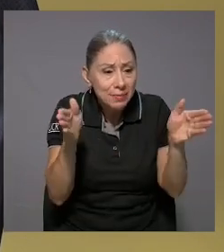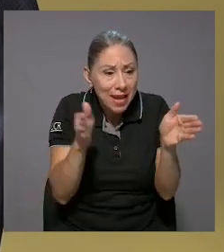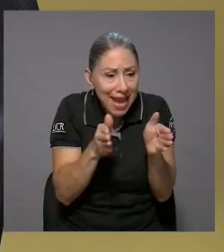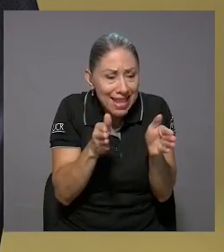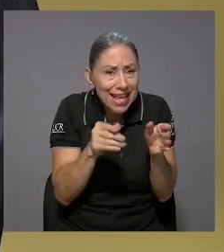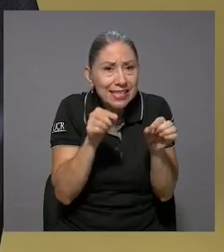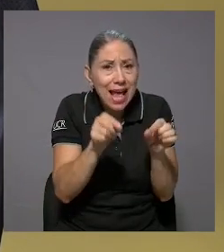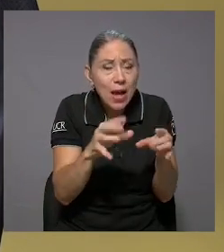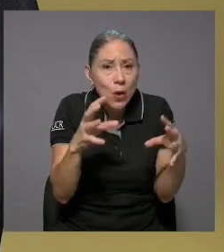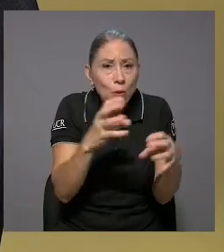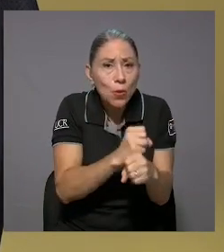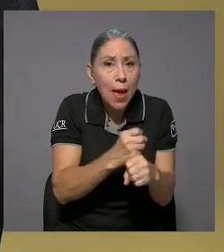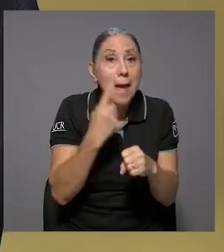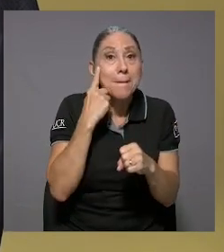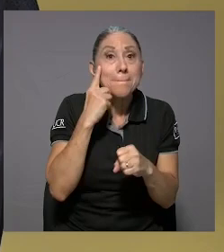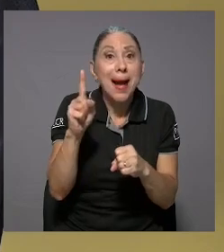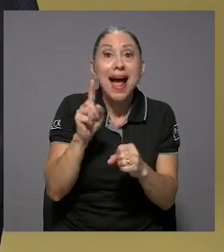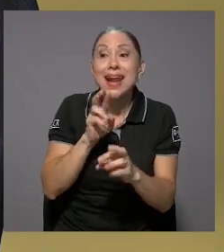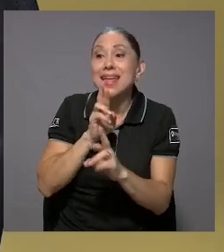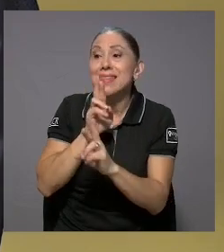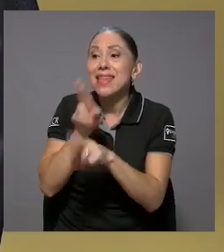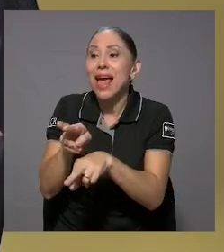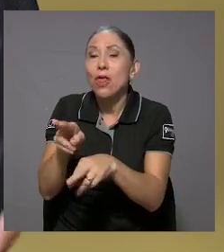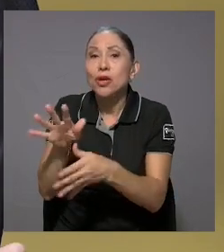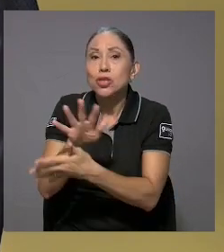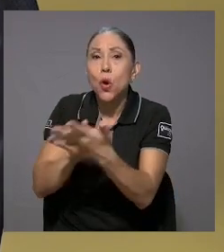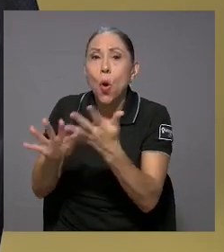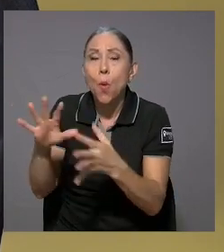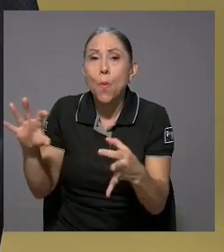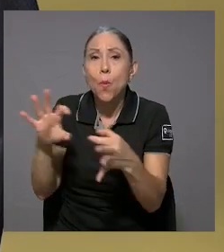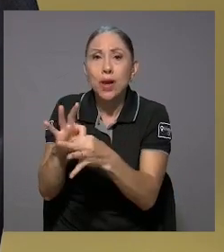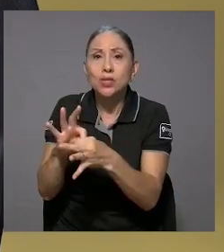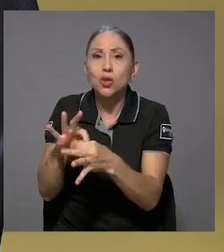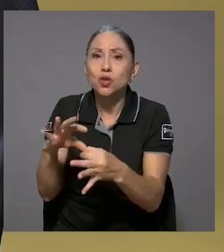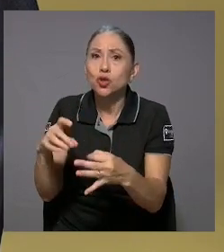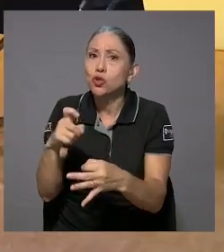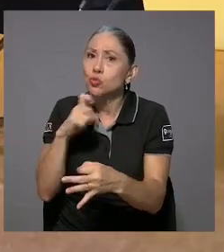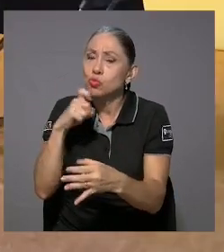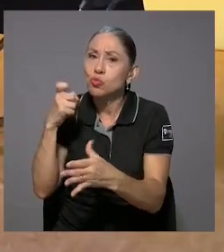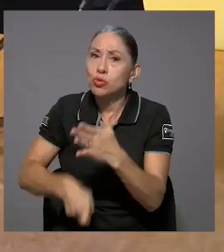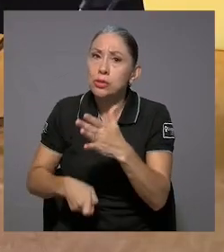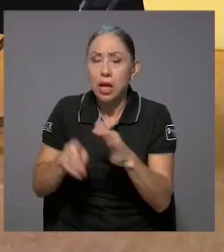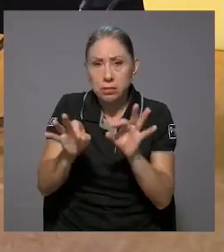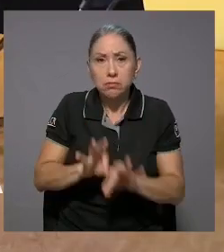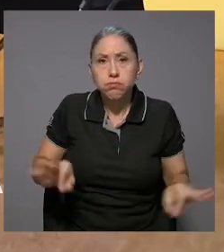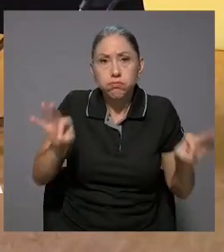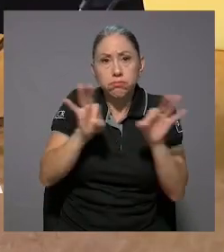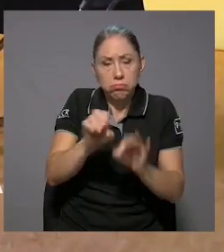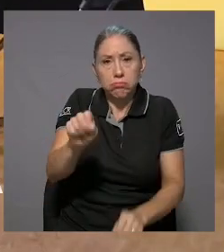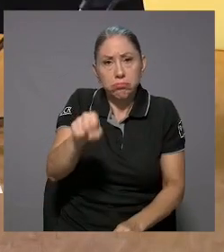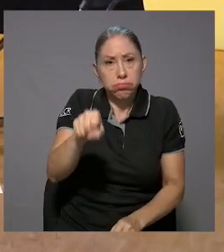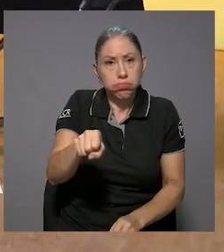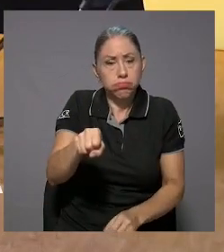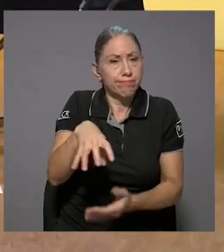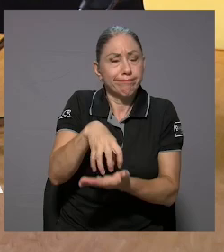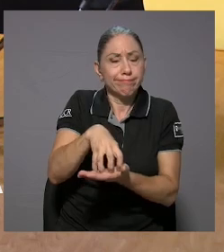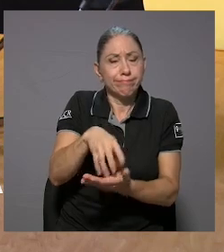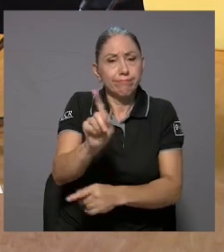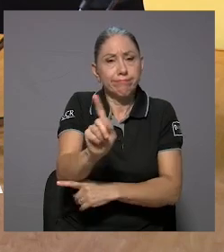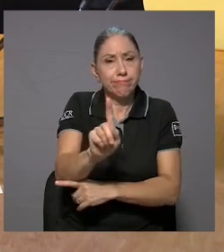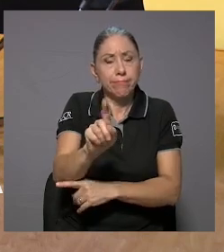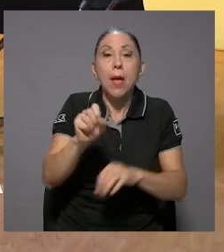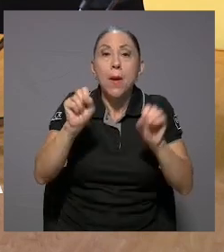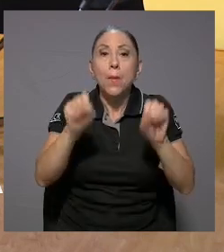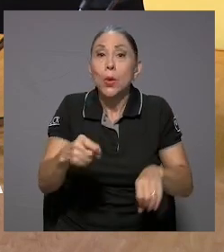metodologías de estimaciones en áreas pequeñas para indicadores compuestos, ¿verdad?, que tienen esta complejidad. De que es relevante y de que es importante, no hay